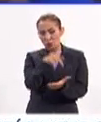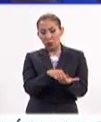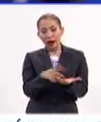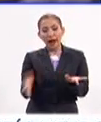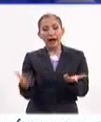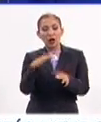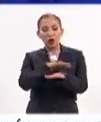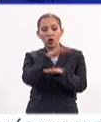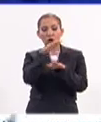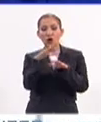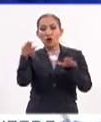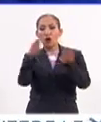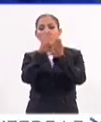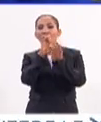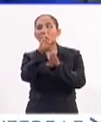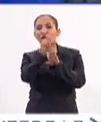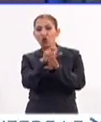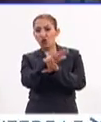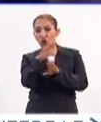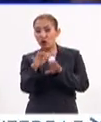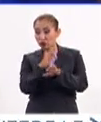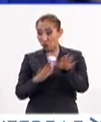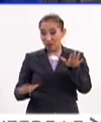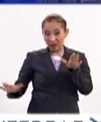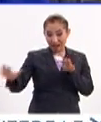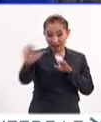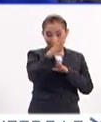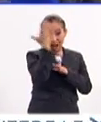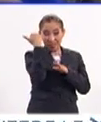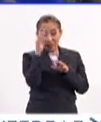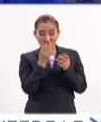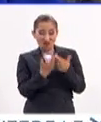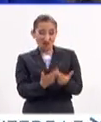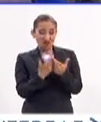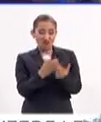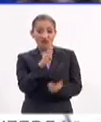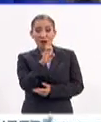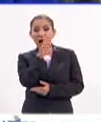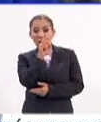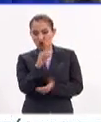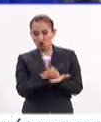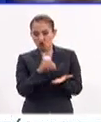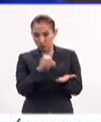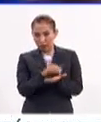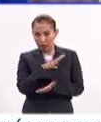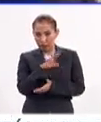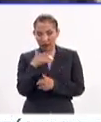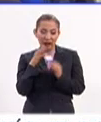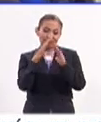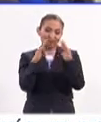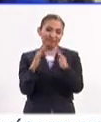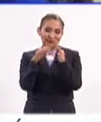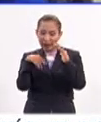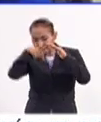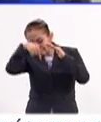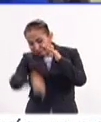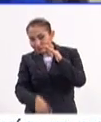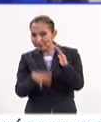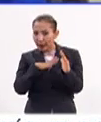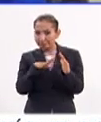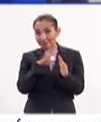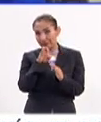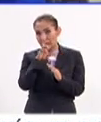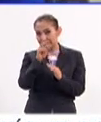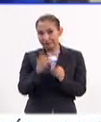lugar sobre lomas de barro. Entonces toda esta área era lleno de barro, es lleno de barro. Lo que pasa es que ya llegaron las casas, ¿verdad? Y ya se